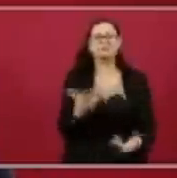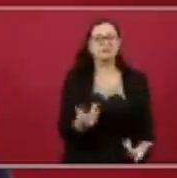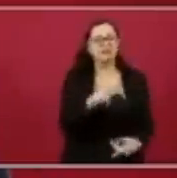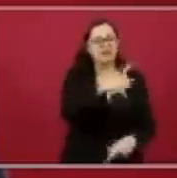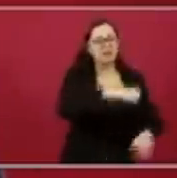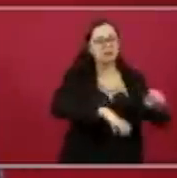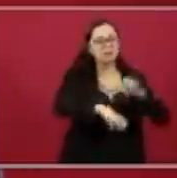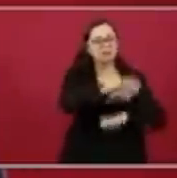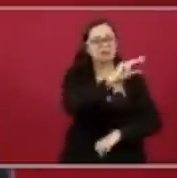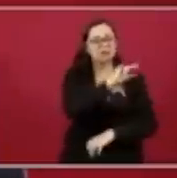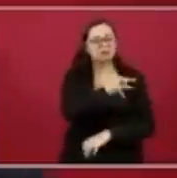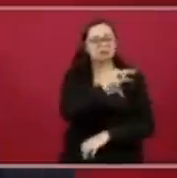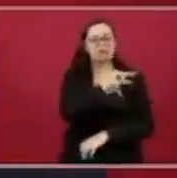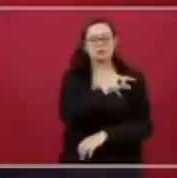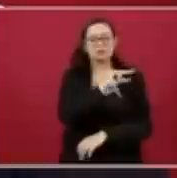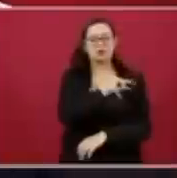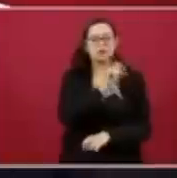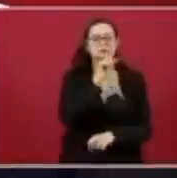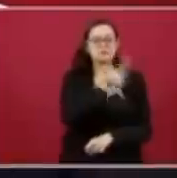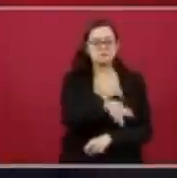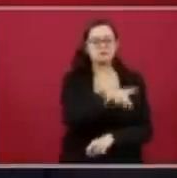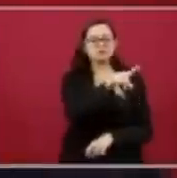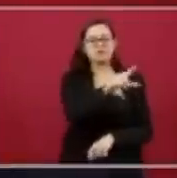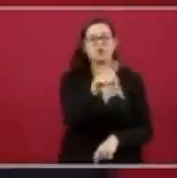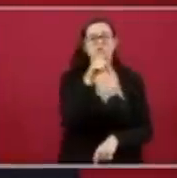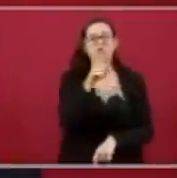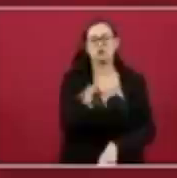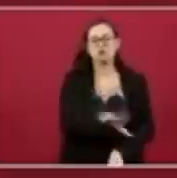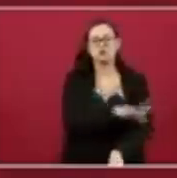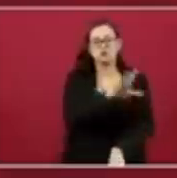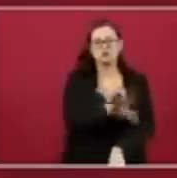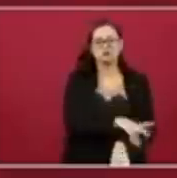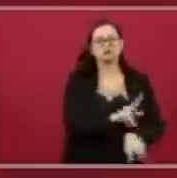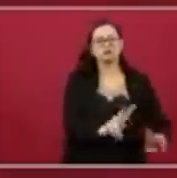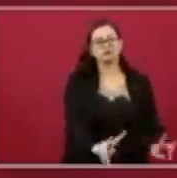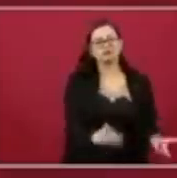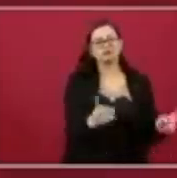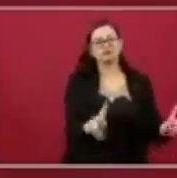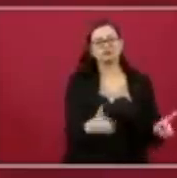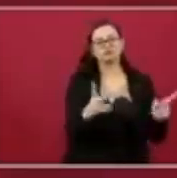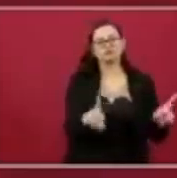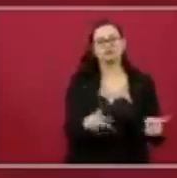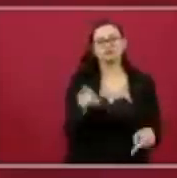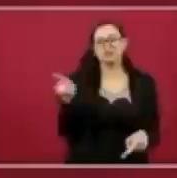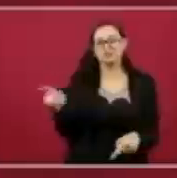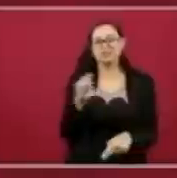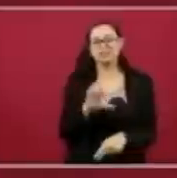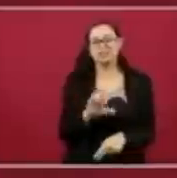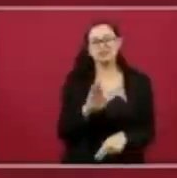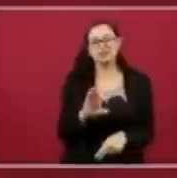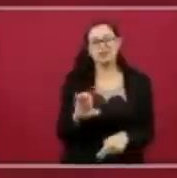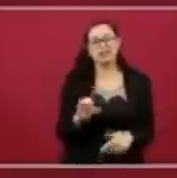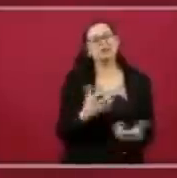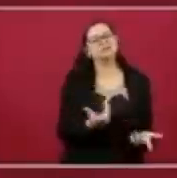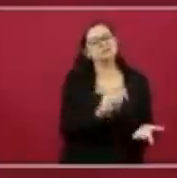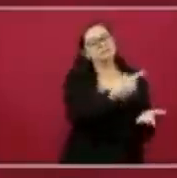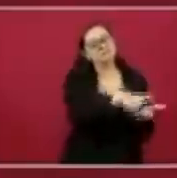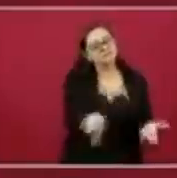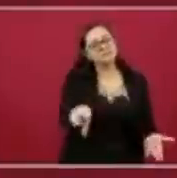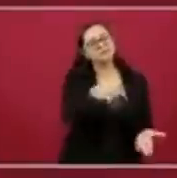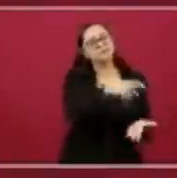particulares vendieran energía eléctrica a la Comisión Federal de Electricidad, hasta